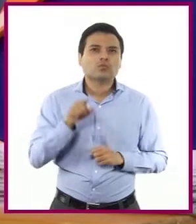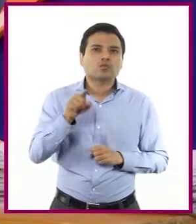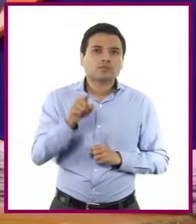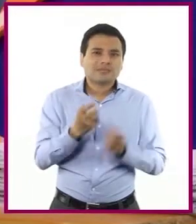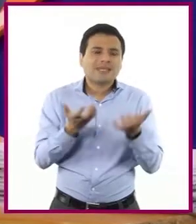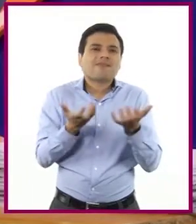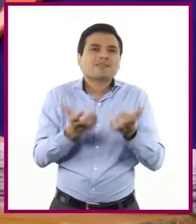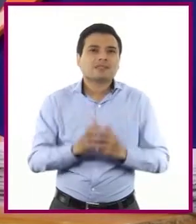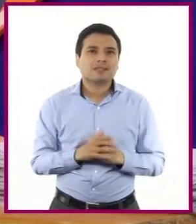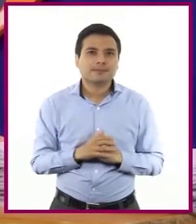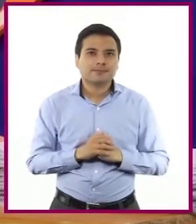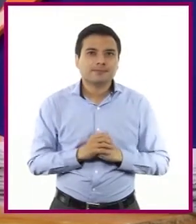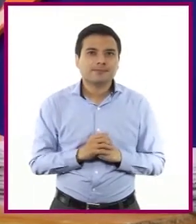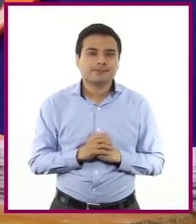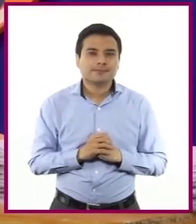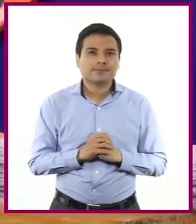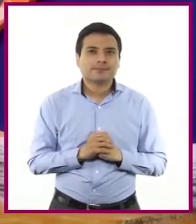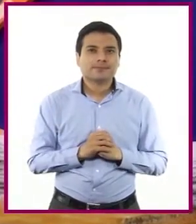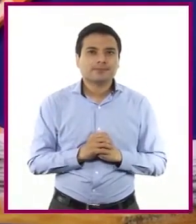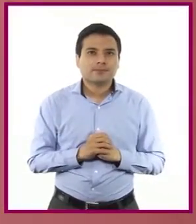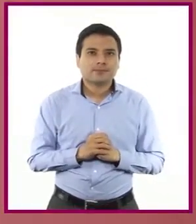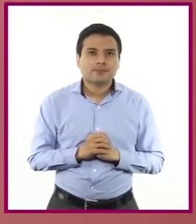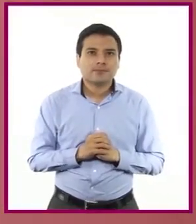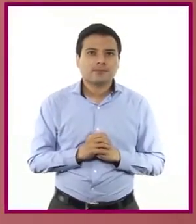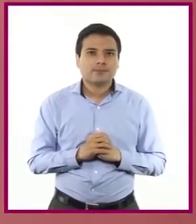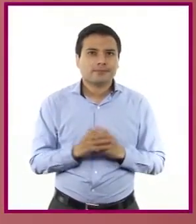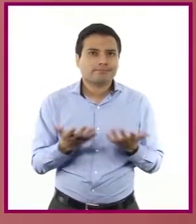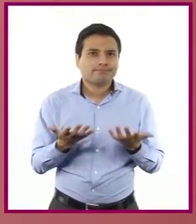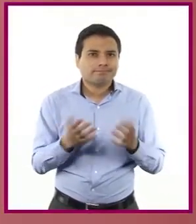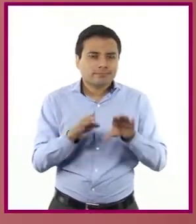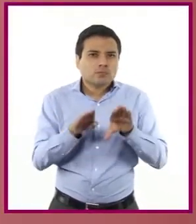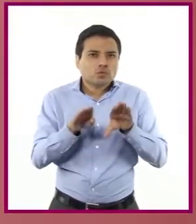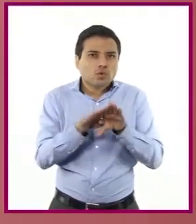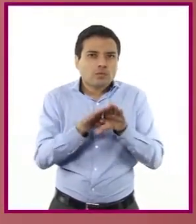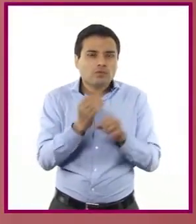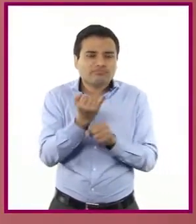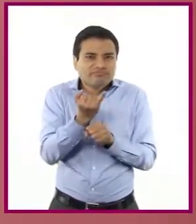para identificar la parte exacta del libro donde se encuentra